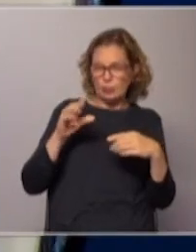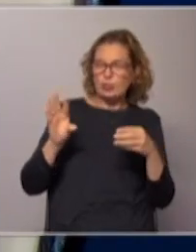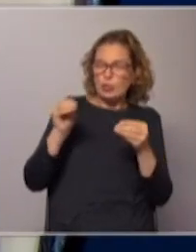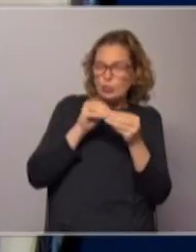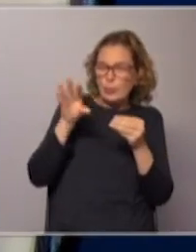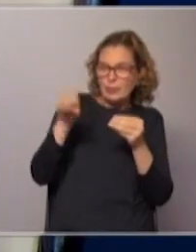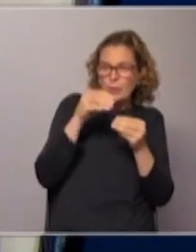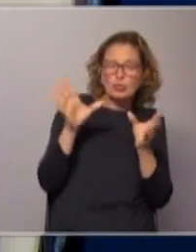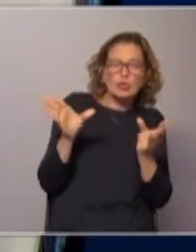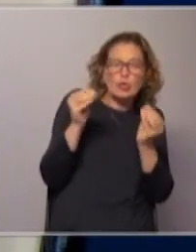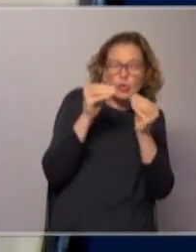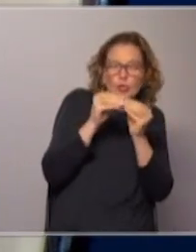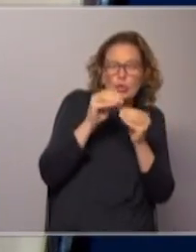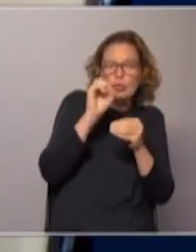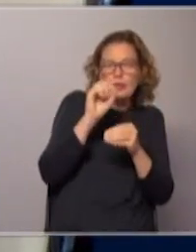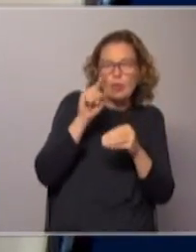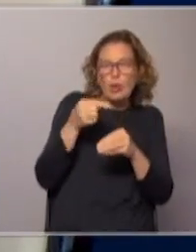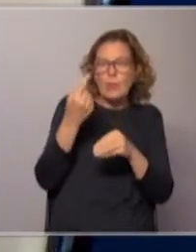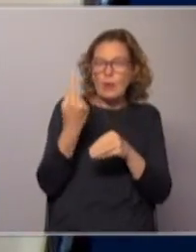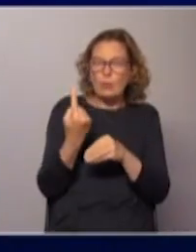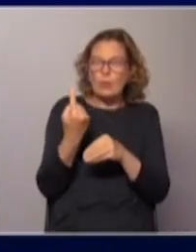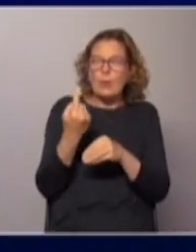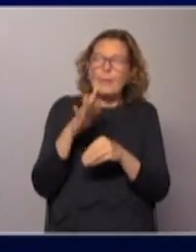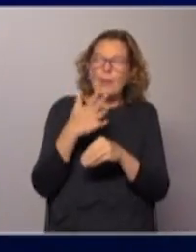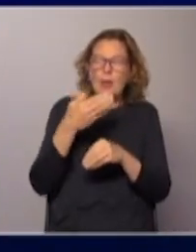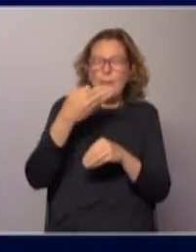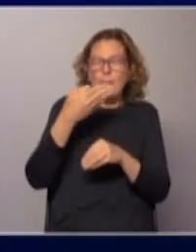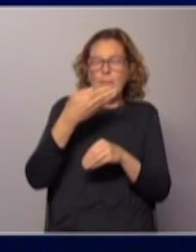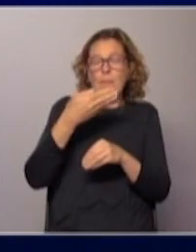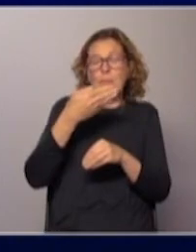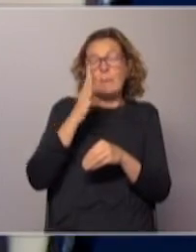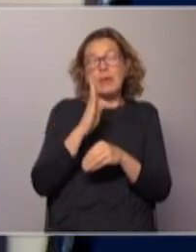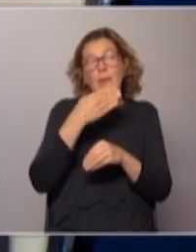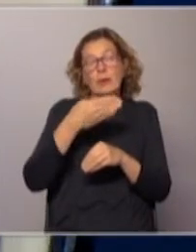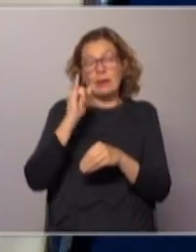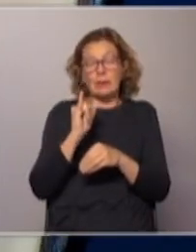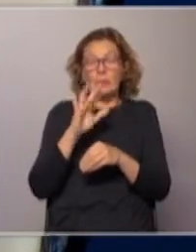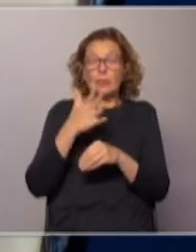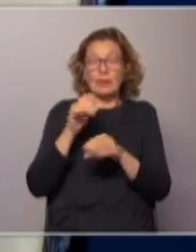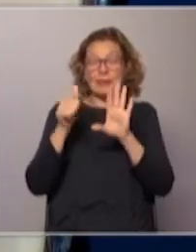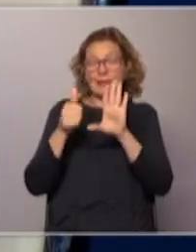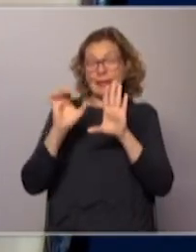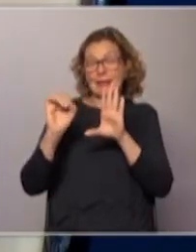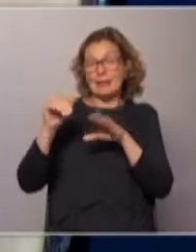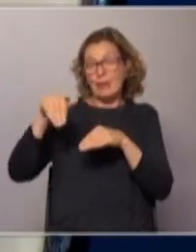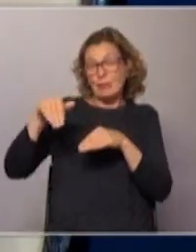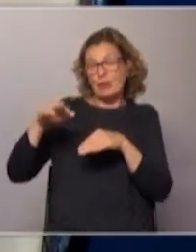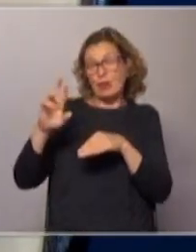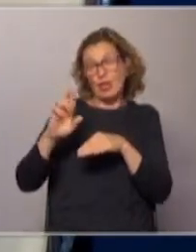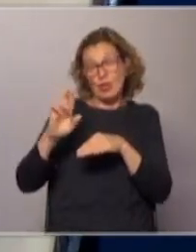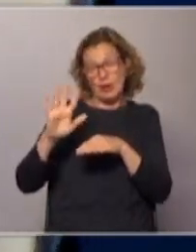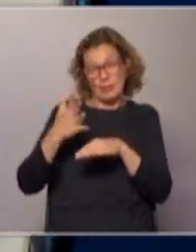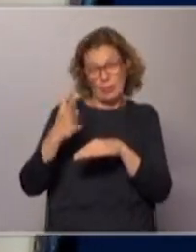suma más o menos un 01 del pp y ósea son unos 60 y peggy son 60 mil millones dólares unos 60 millones de dólares